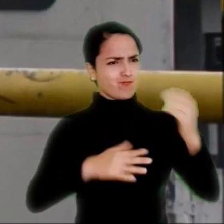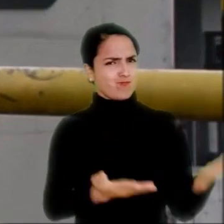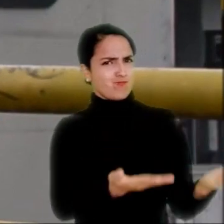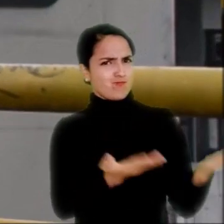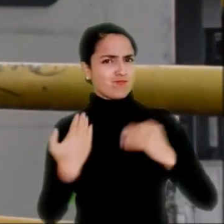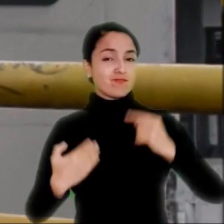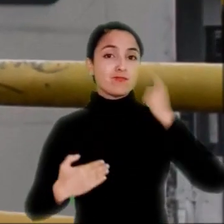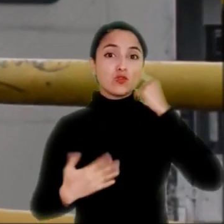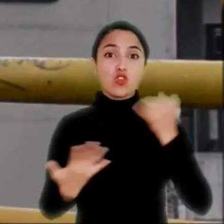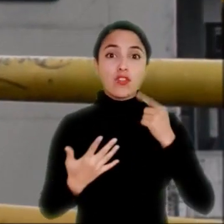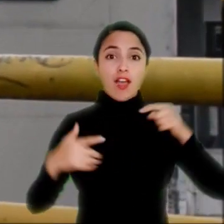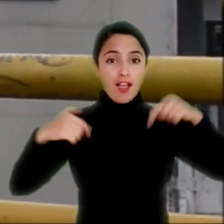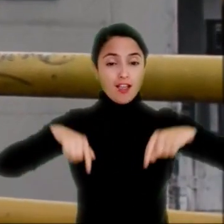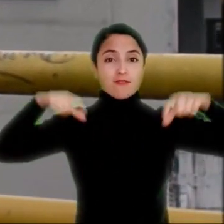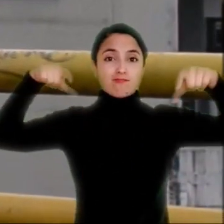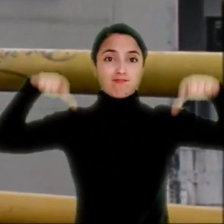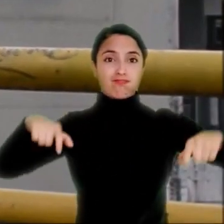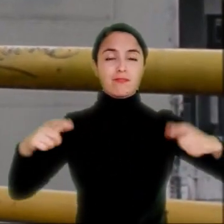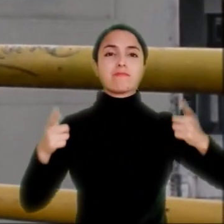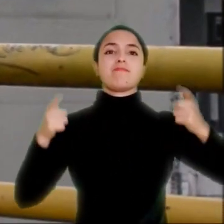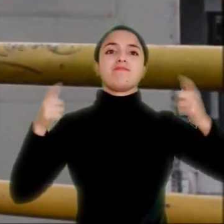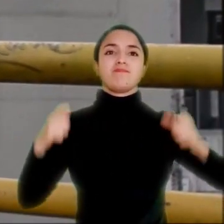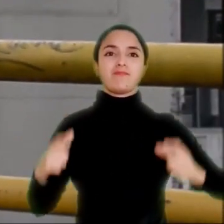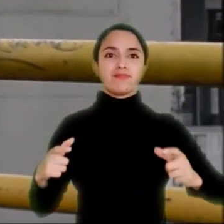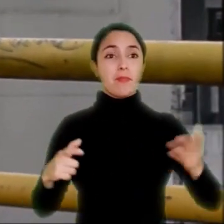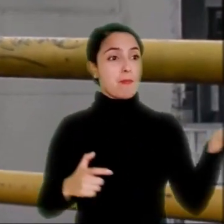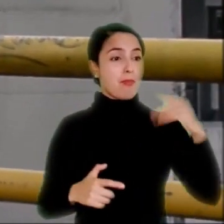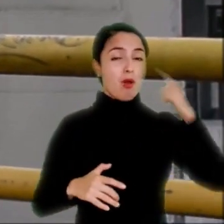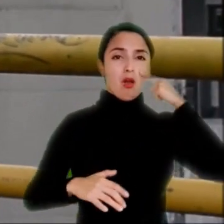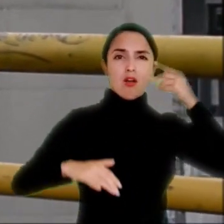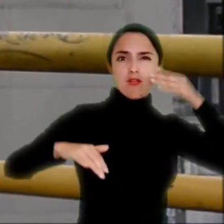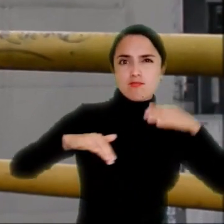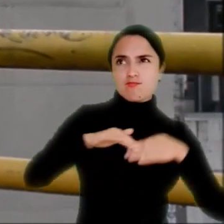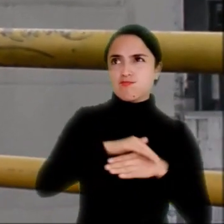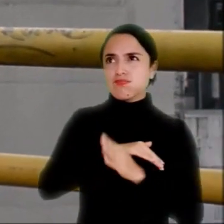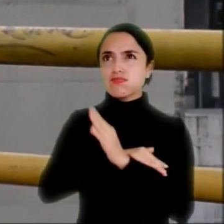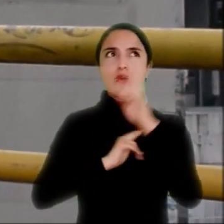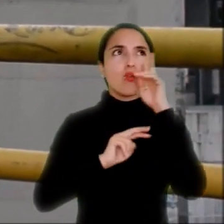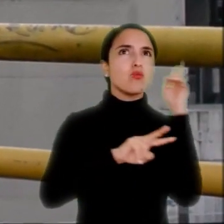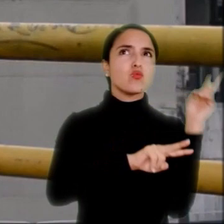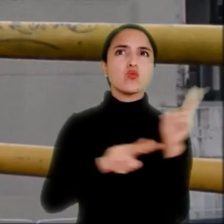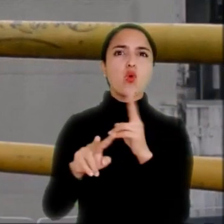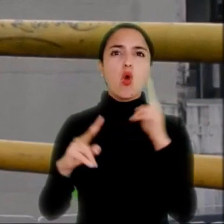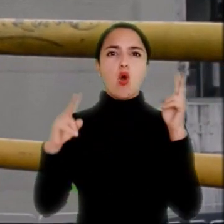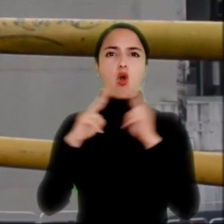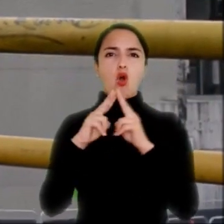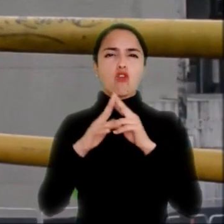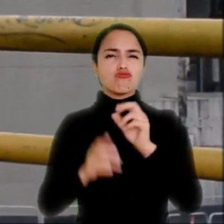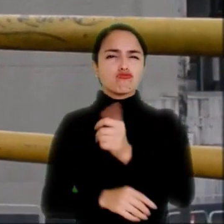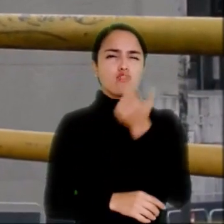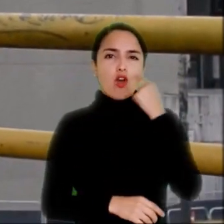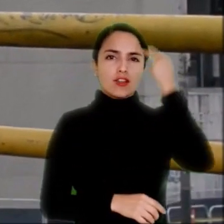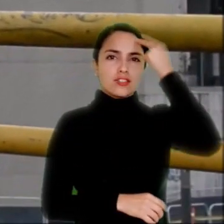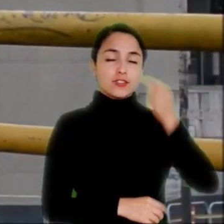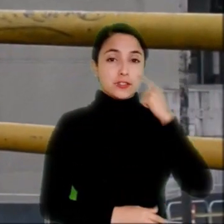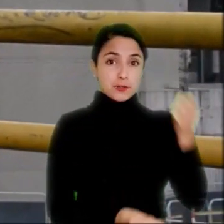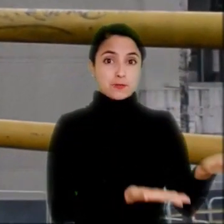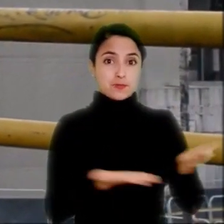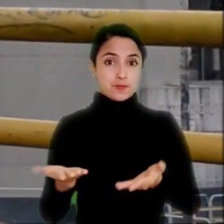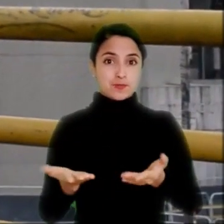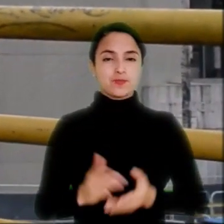que entremos al Estadio Nemesio Camacho del Campín para que conozcamos otras